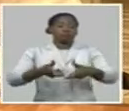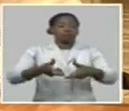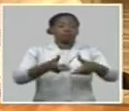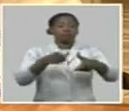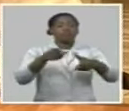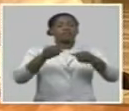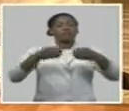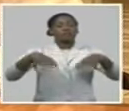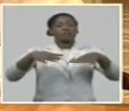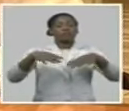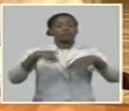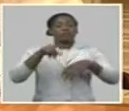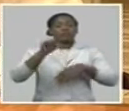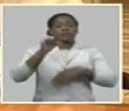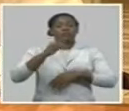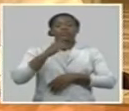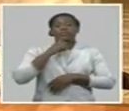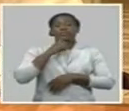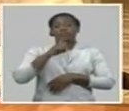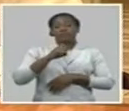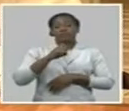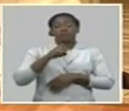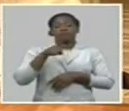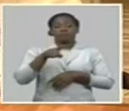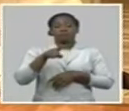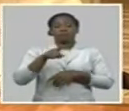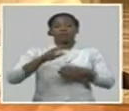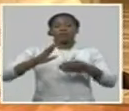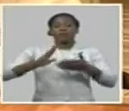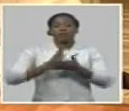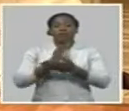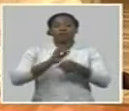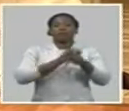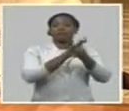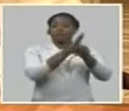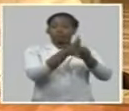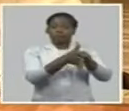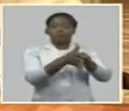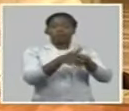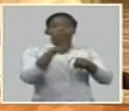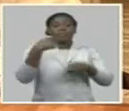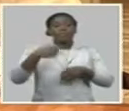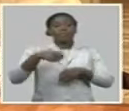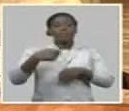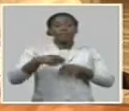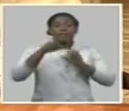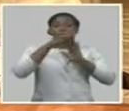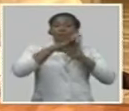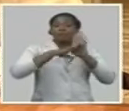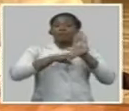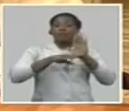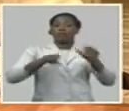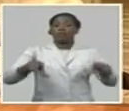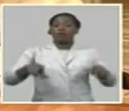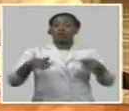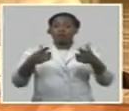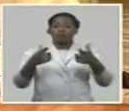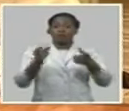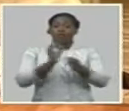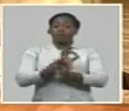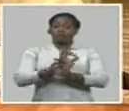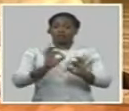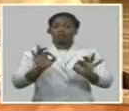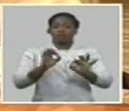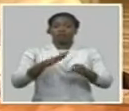en cuenta que para combatir el virus hay que tomar las medidas de higiene y constantemente se está incitando por